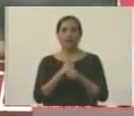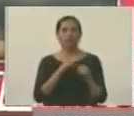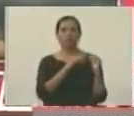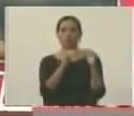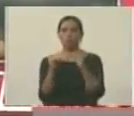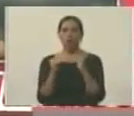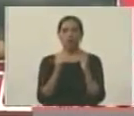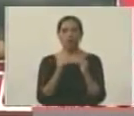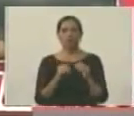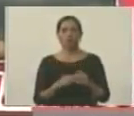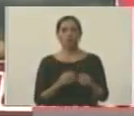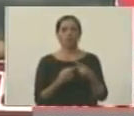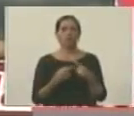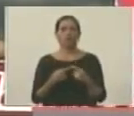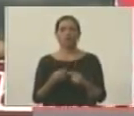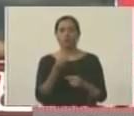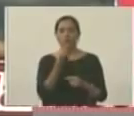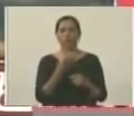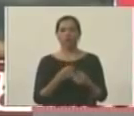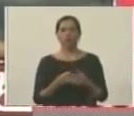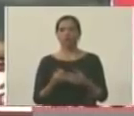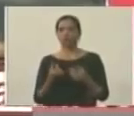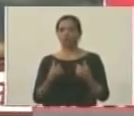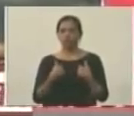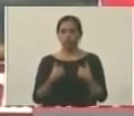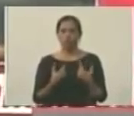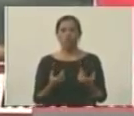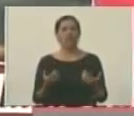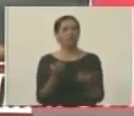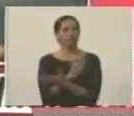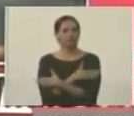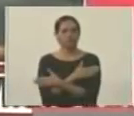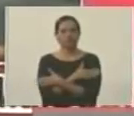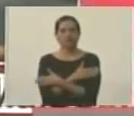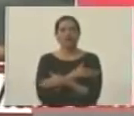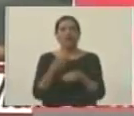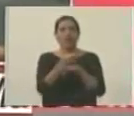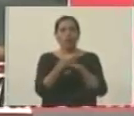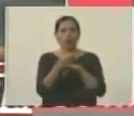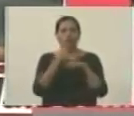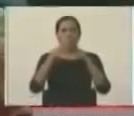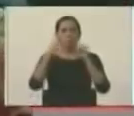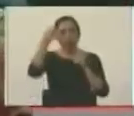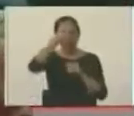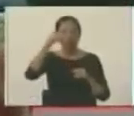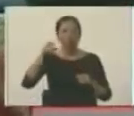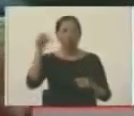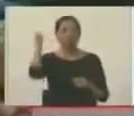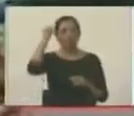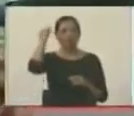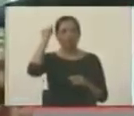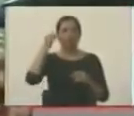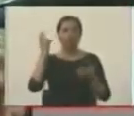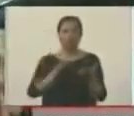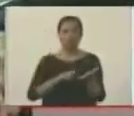presidente. Una cosa extraordinaria. Yo le hago el reconocimiento al gobernador y a todo el pueblo de Yaracuy, en